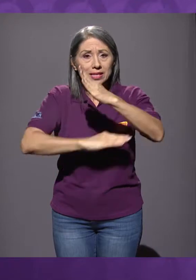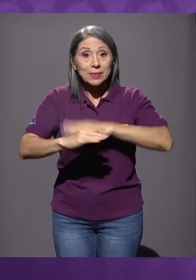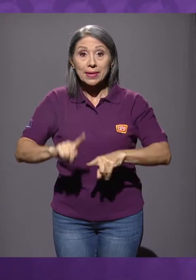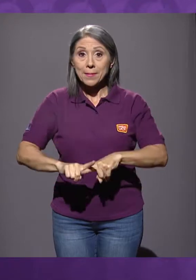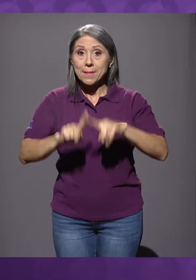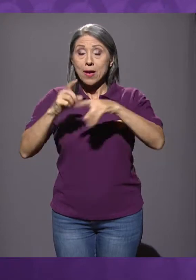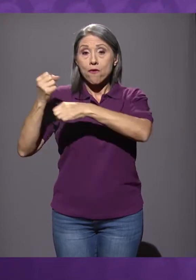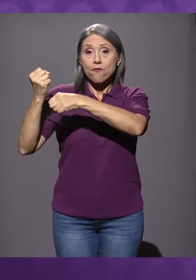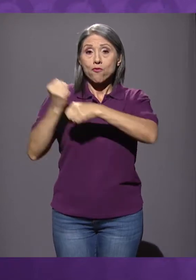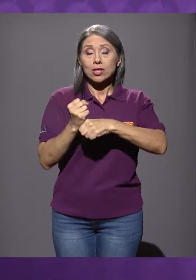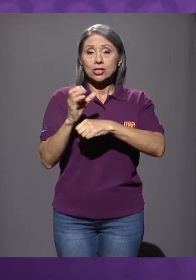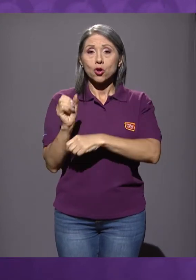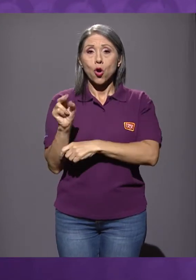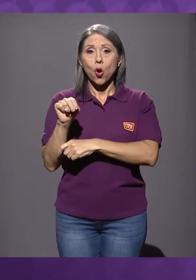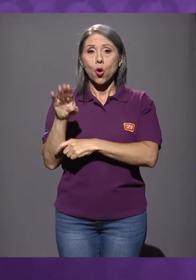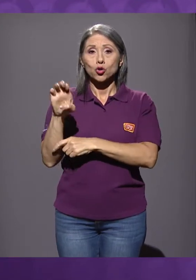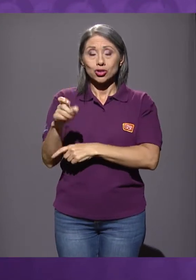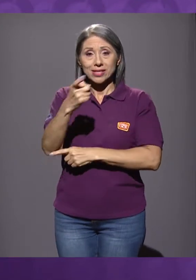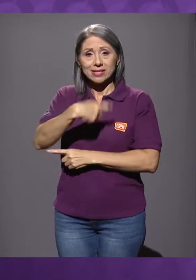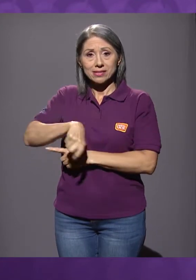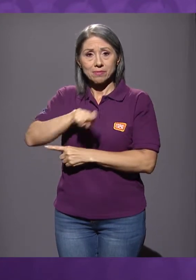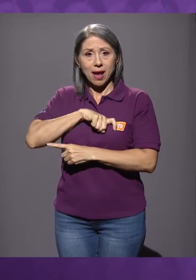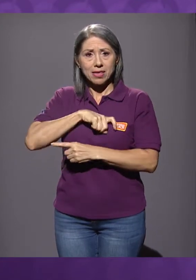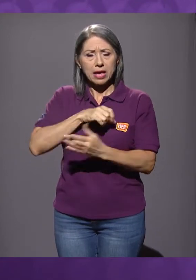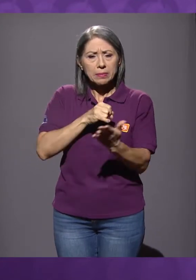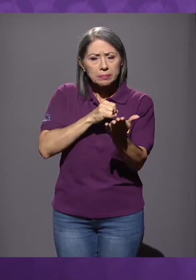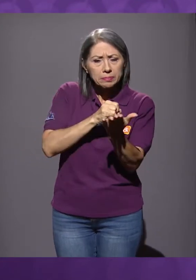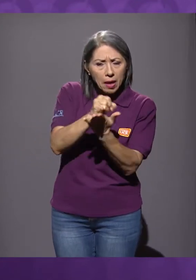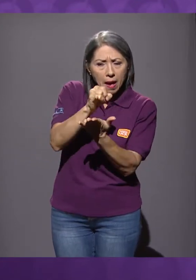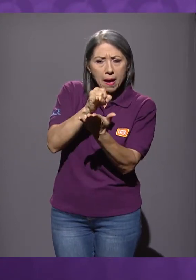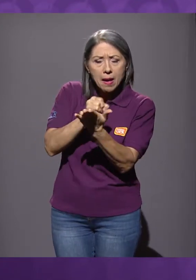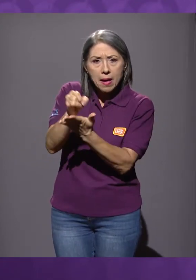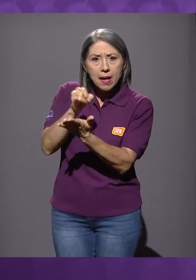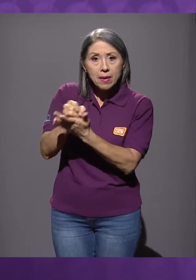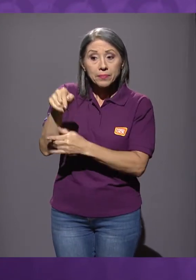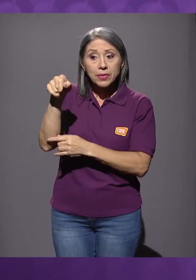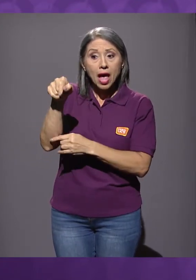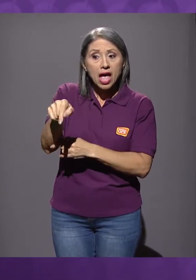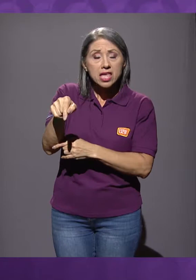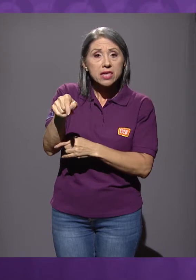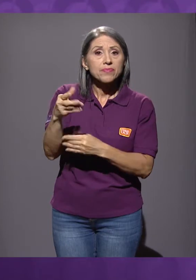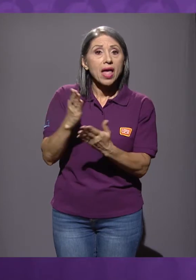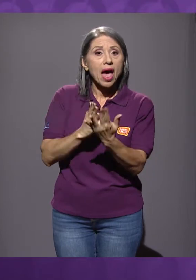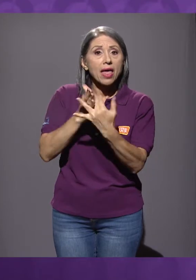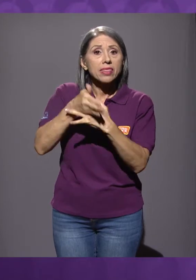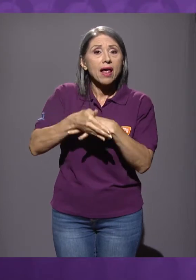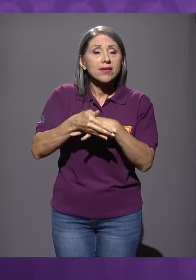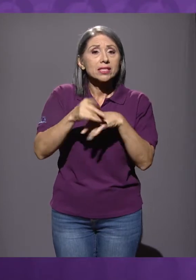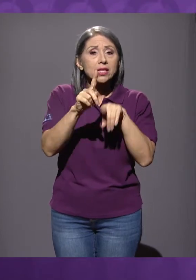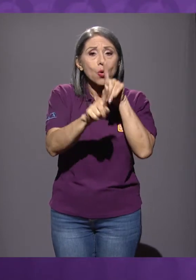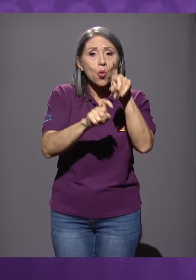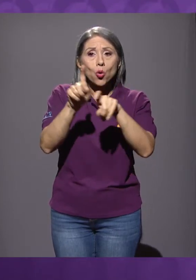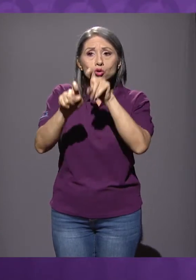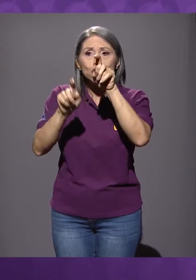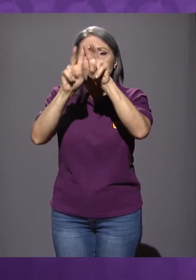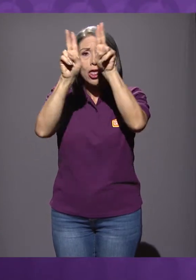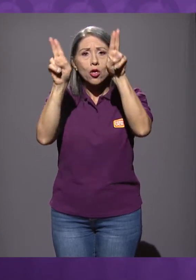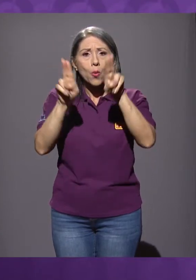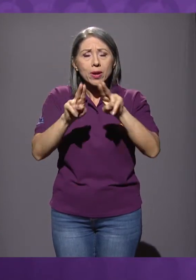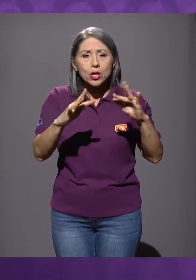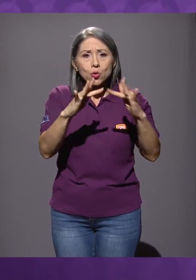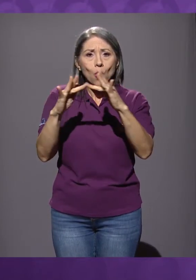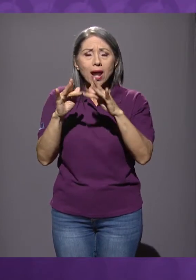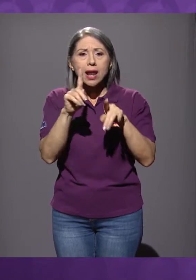la Fundación 11 de España realizó un estudio de este tipo, en el que consultó mediante un cuestionario virtual